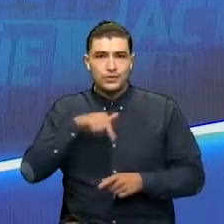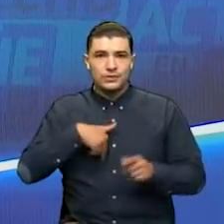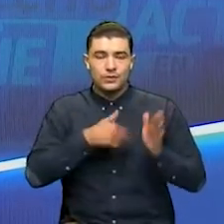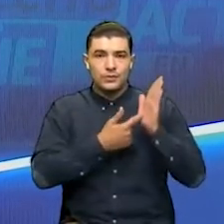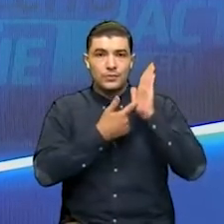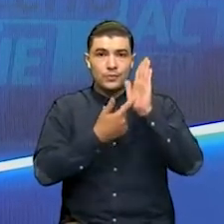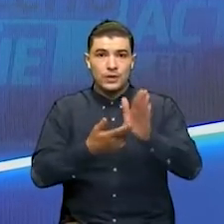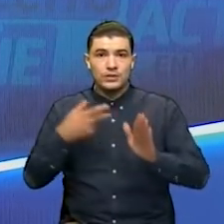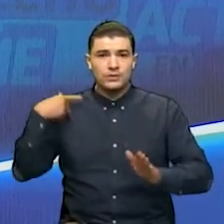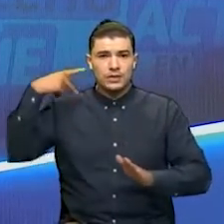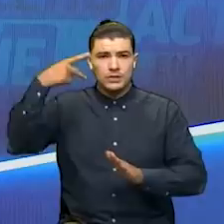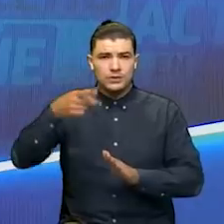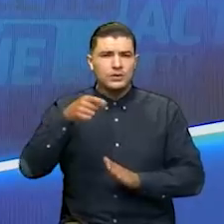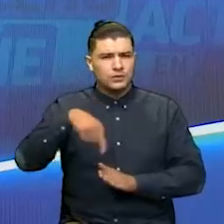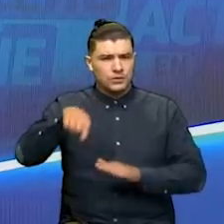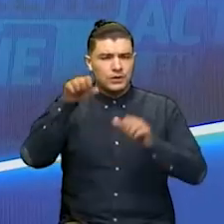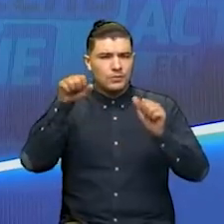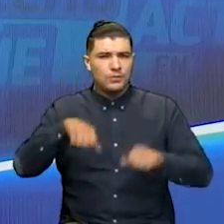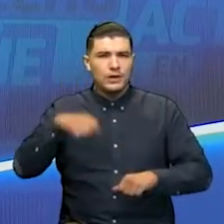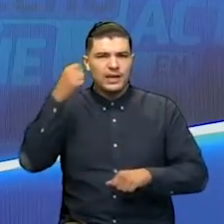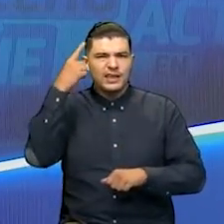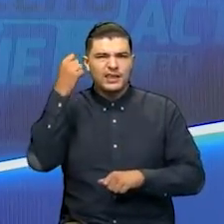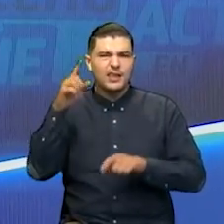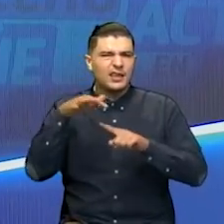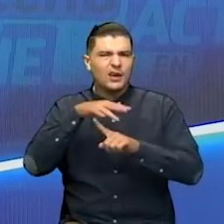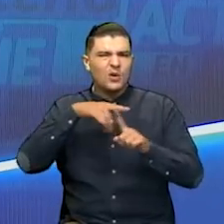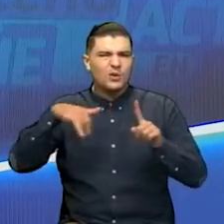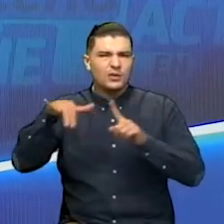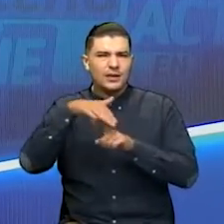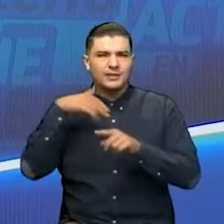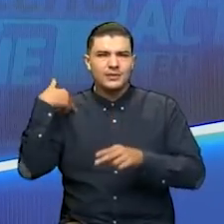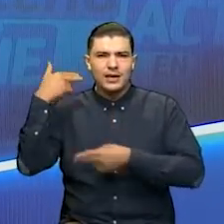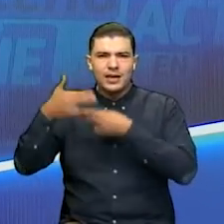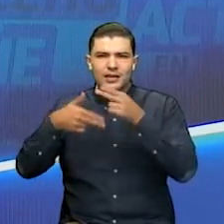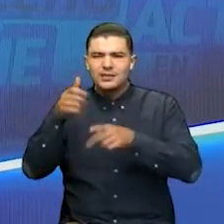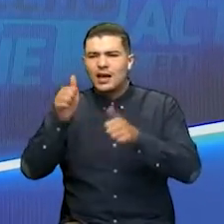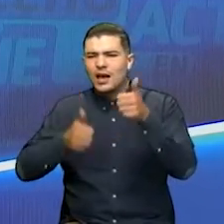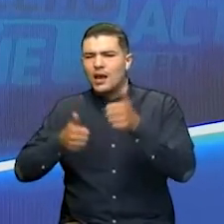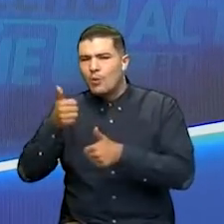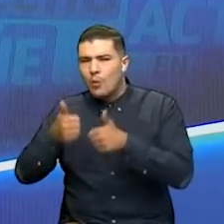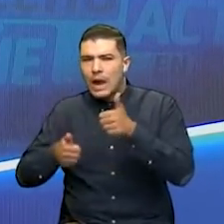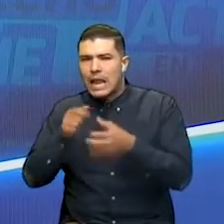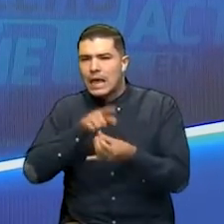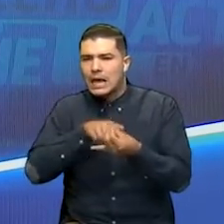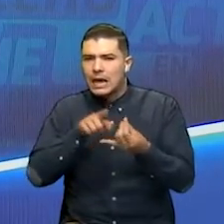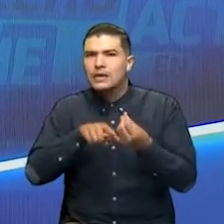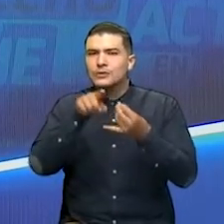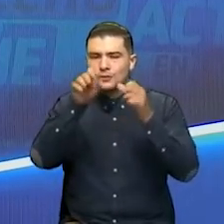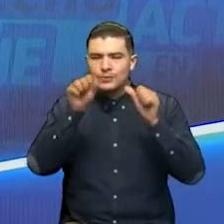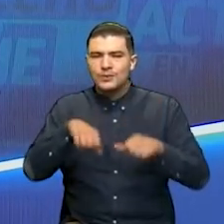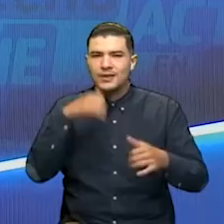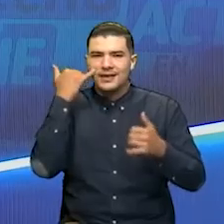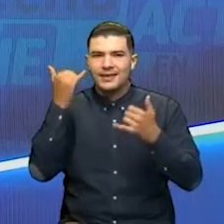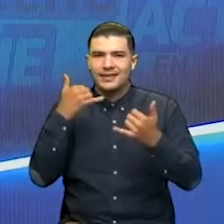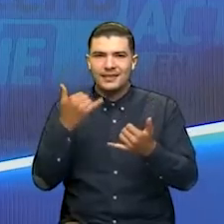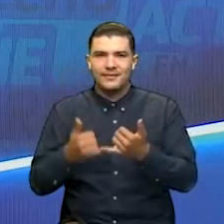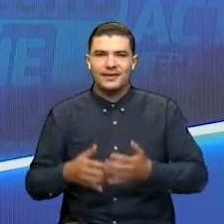para contextualizar todo este tema de las herencias y los posibles casos donde usted se puede identificar.